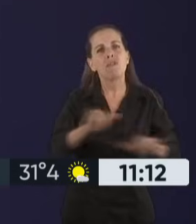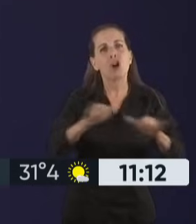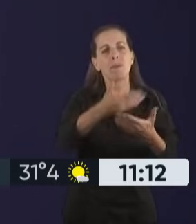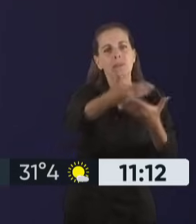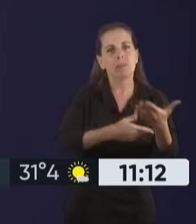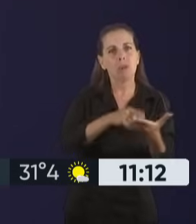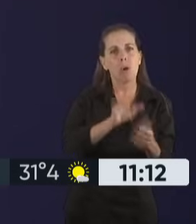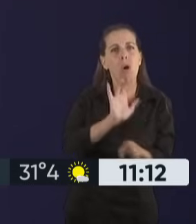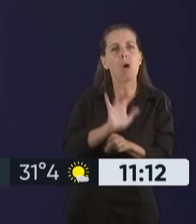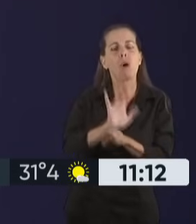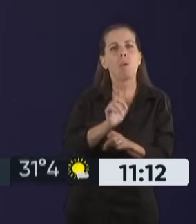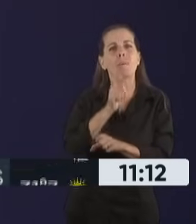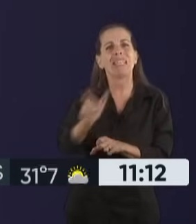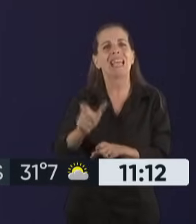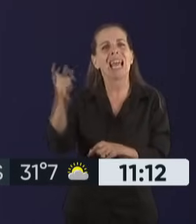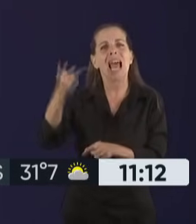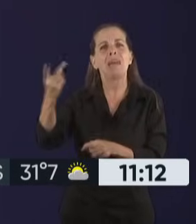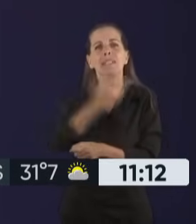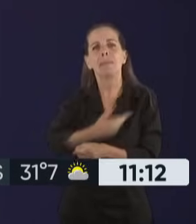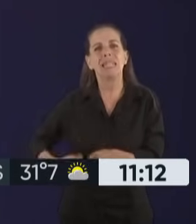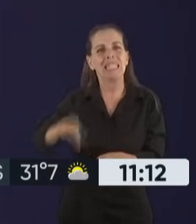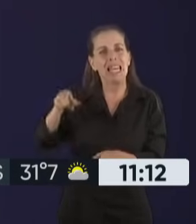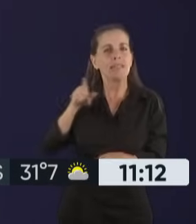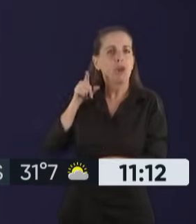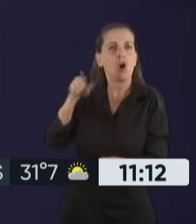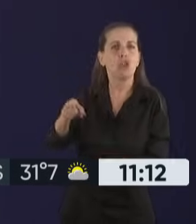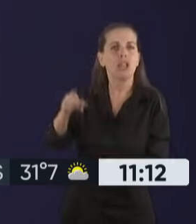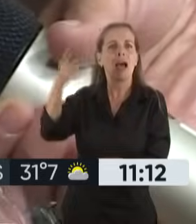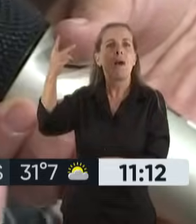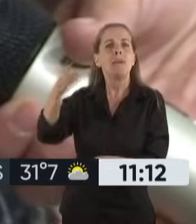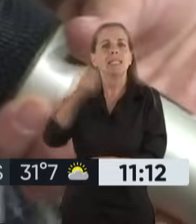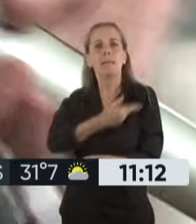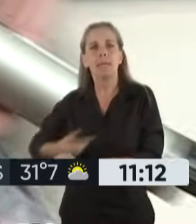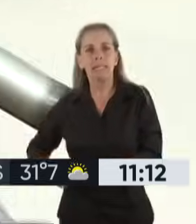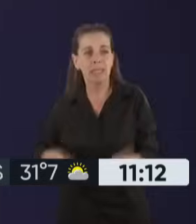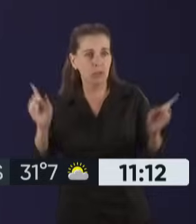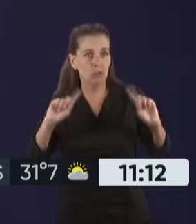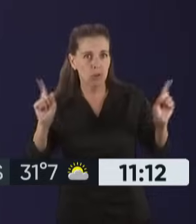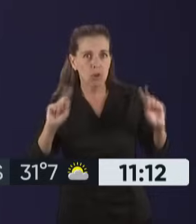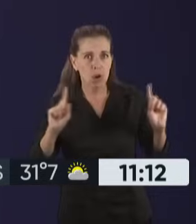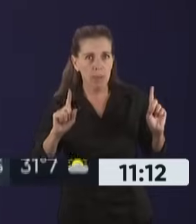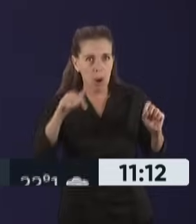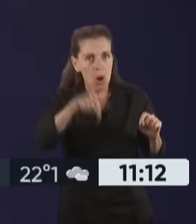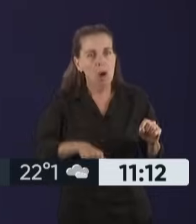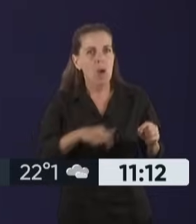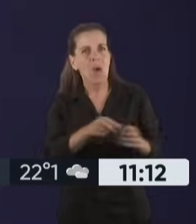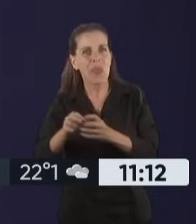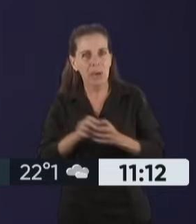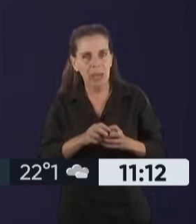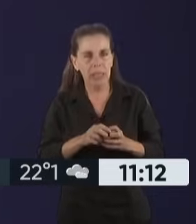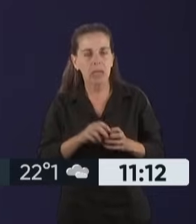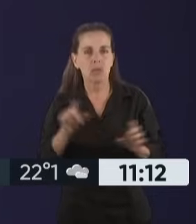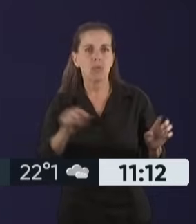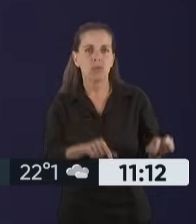la vicepresidenta de la Nación. Así que efectivamente... Avala el tratamiento, no, pero interno, eso, avala el tratamiento formalmente. eso no es